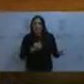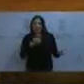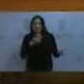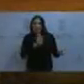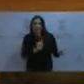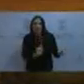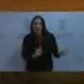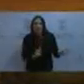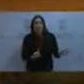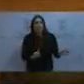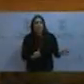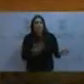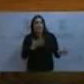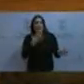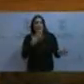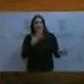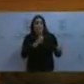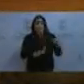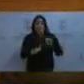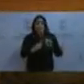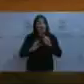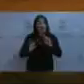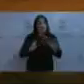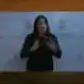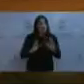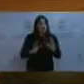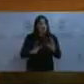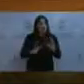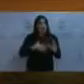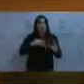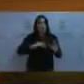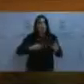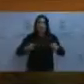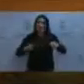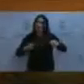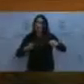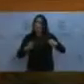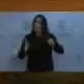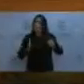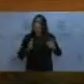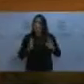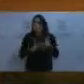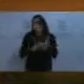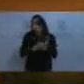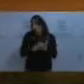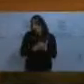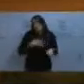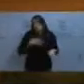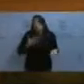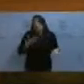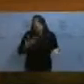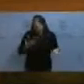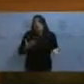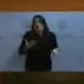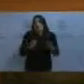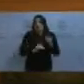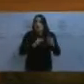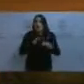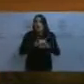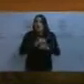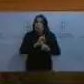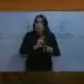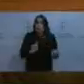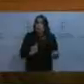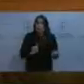dijo usted que si el problema era el plazo, pues sencillamente negociemos el plazo. Y entonces, a lo mejor, el incumplimiento tan masivo